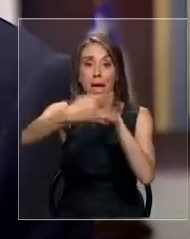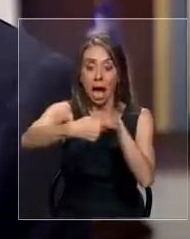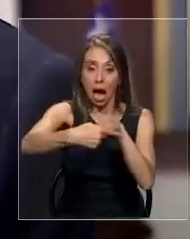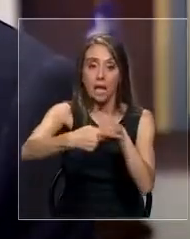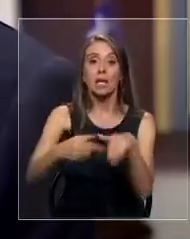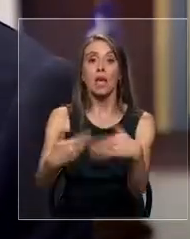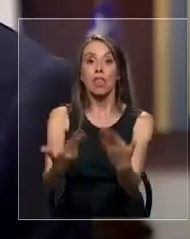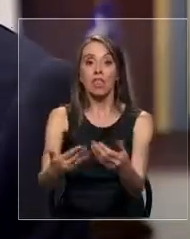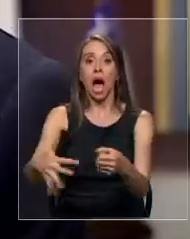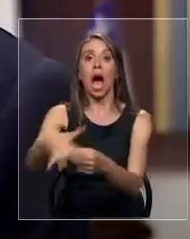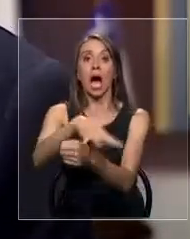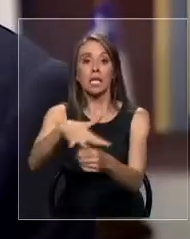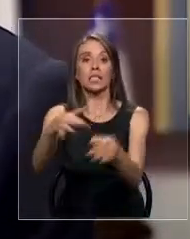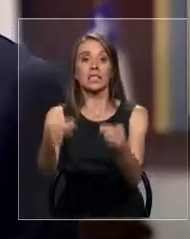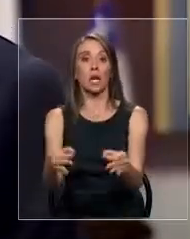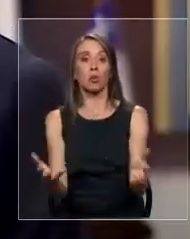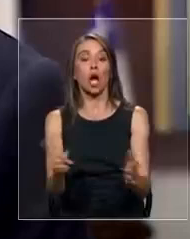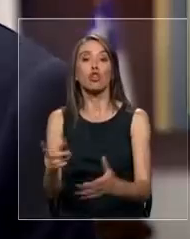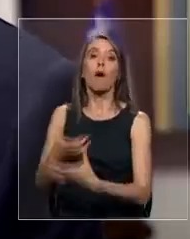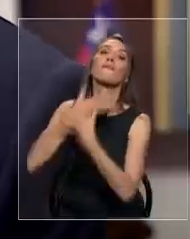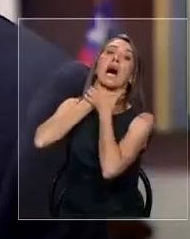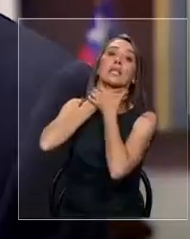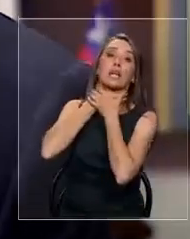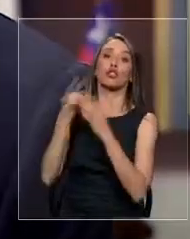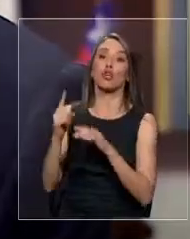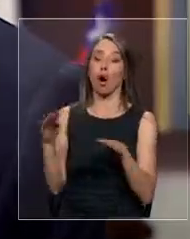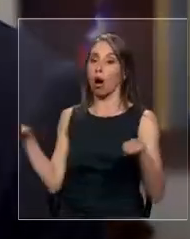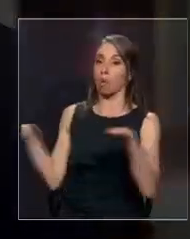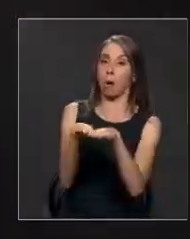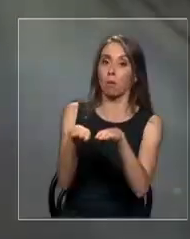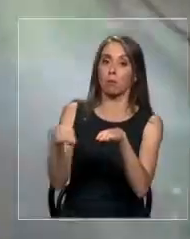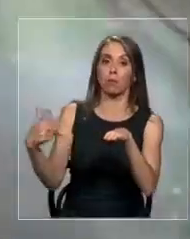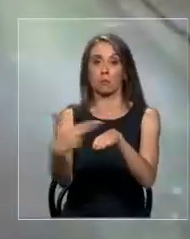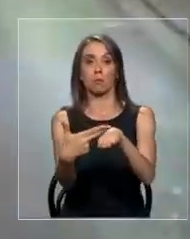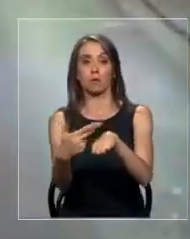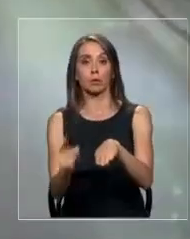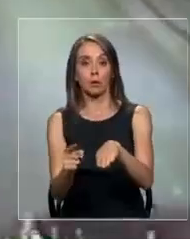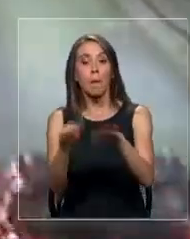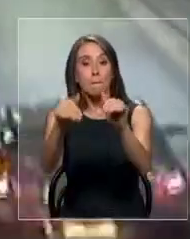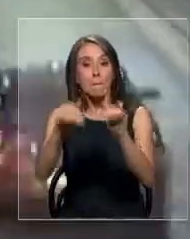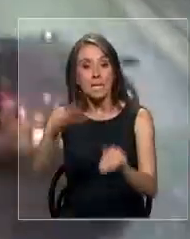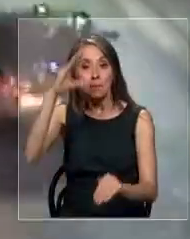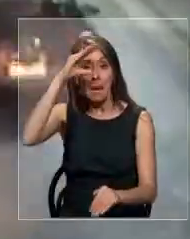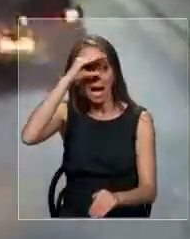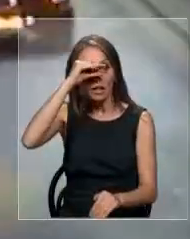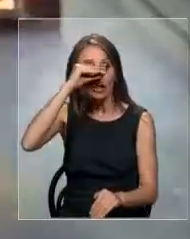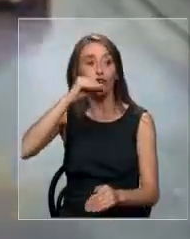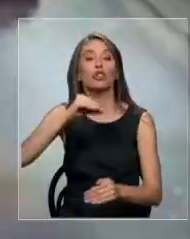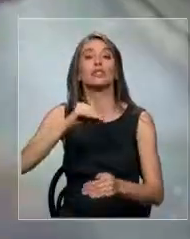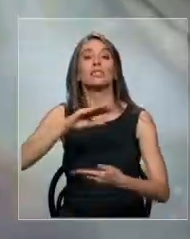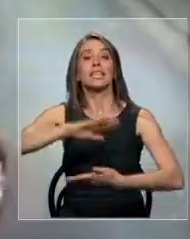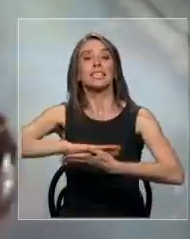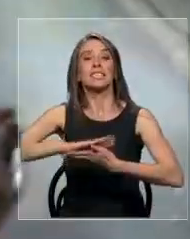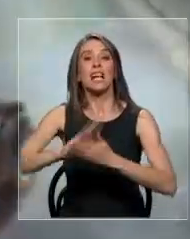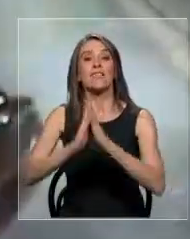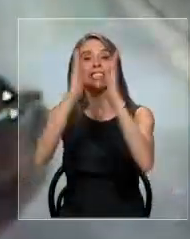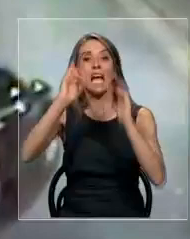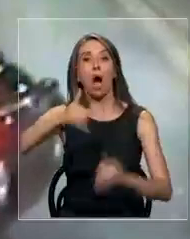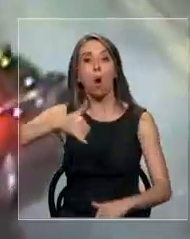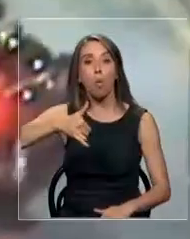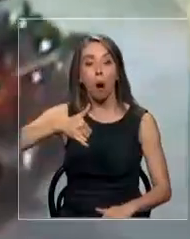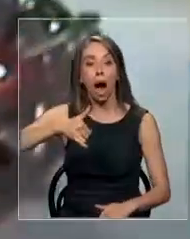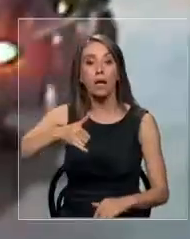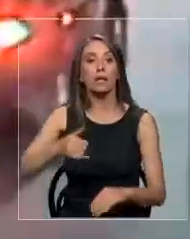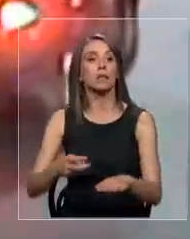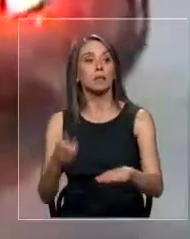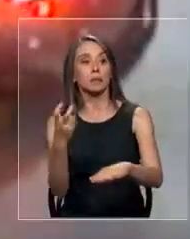seguridad situacional, que nadie te va a asaltar, que nadie te va a abordar, nadie te va a encañonar. La misma noche que se celebraba San Juan, otro violento robo afecta